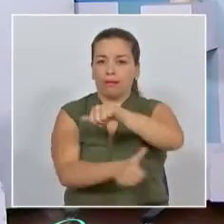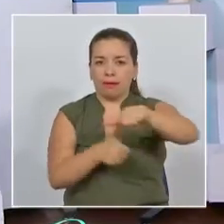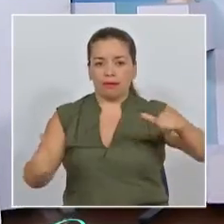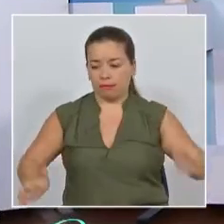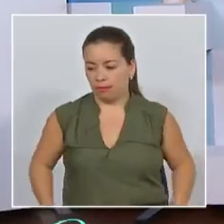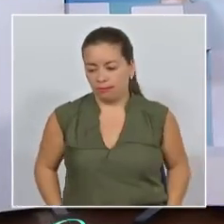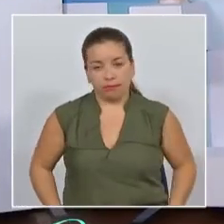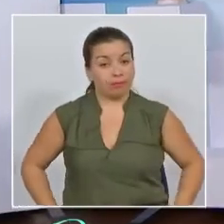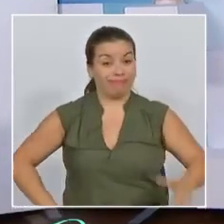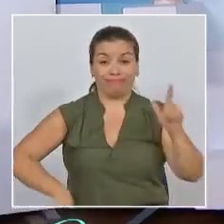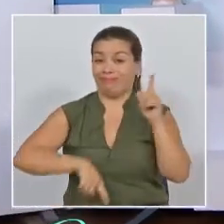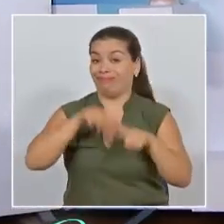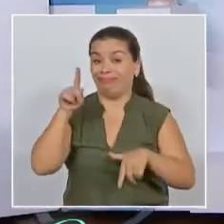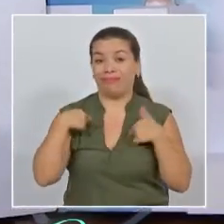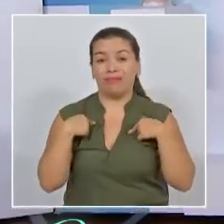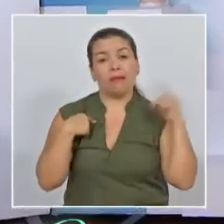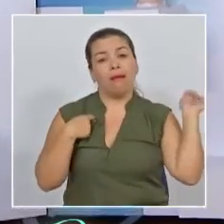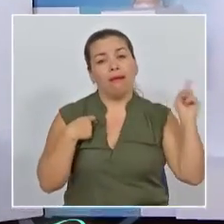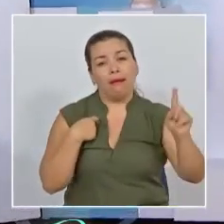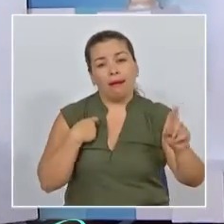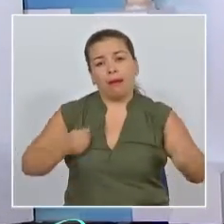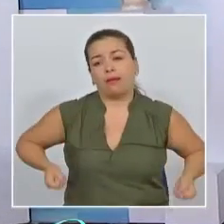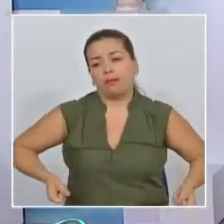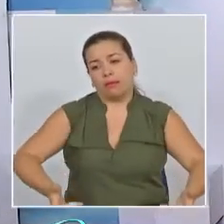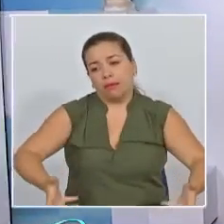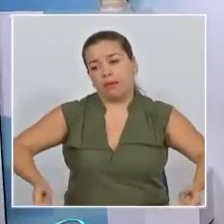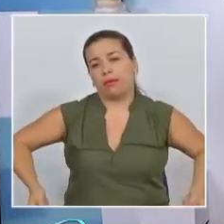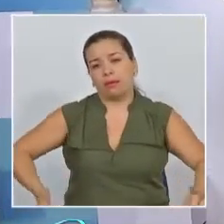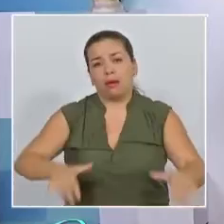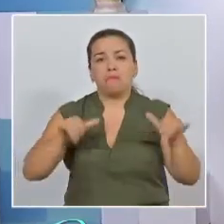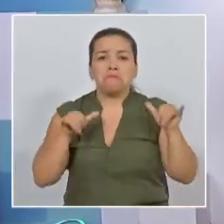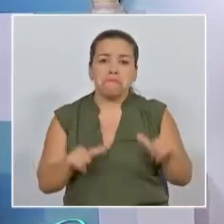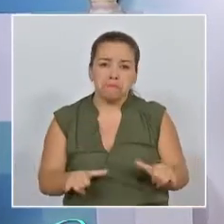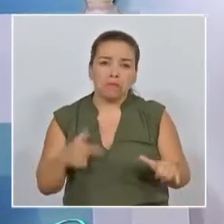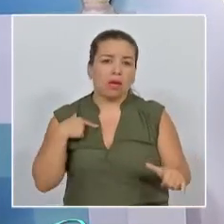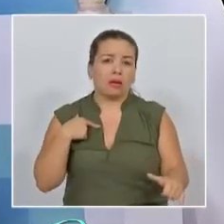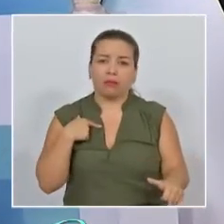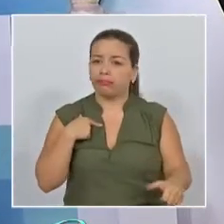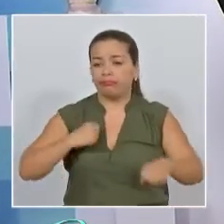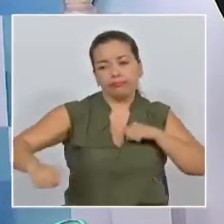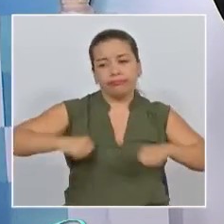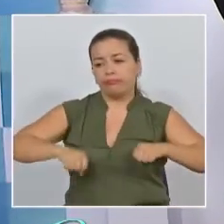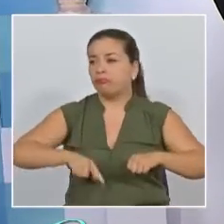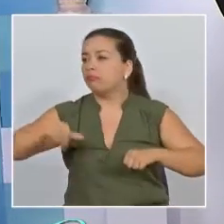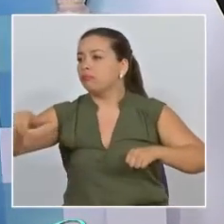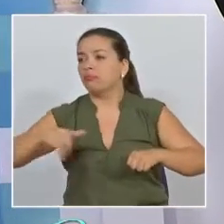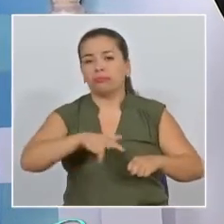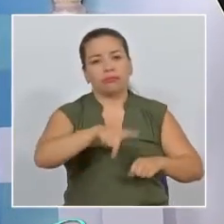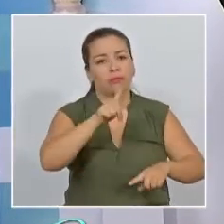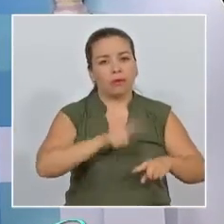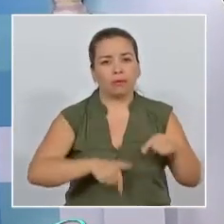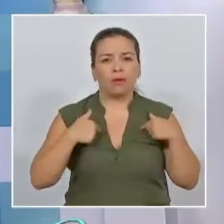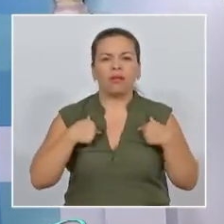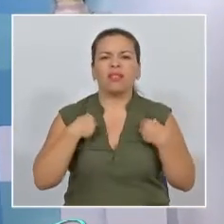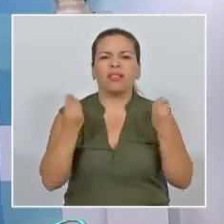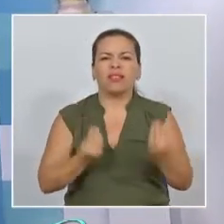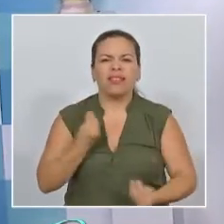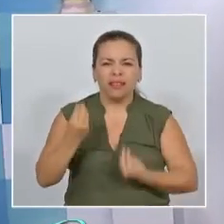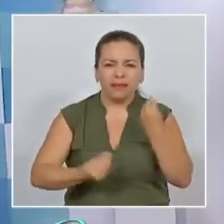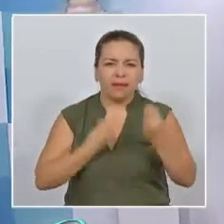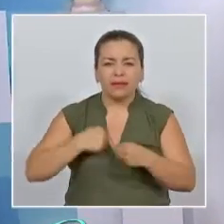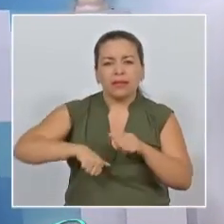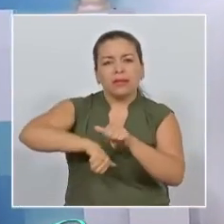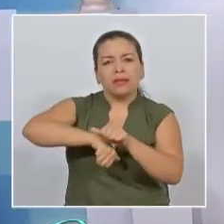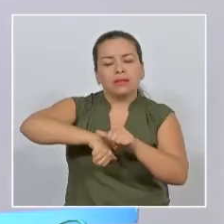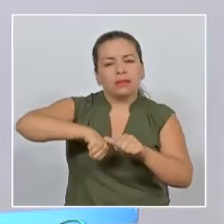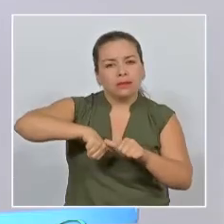cadera porque pues llevaba muchos años en silla de ruedas porque pues ya perdió movilidad y le van a hacer algo que se llama